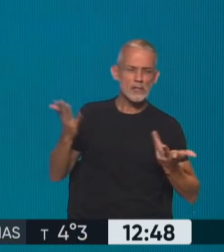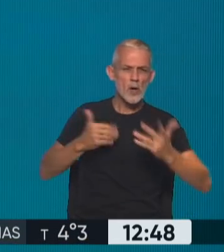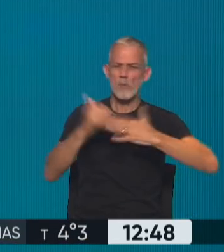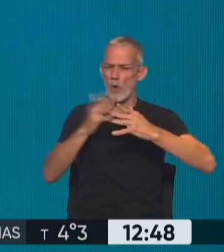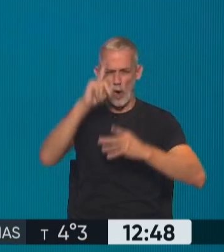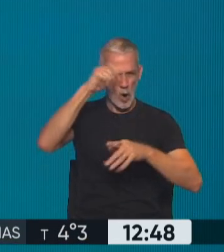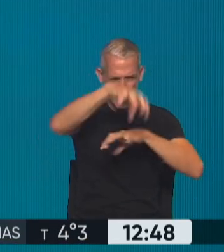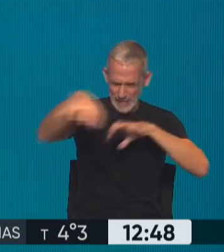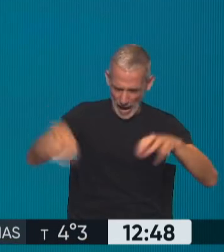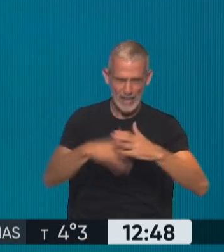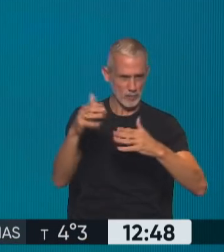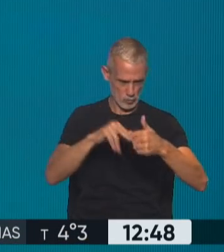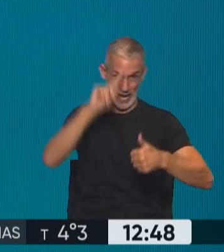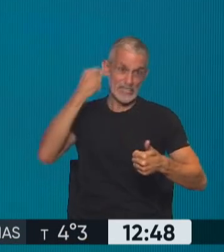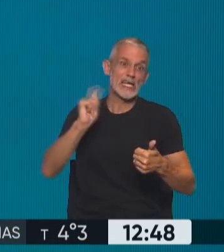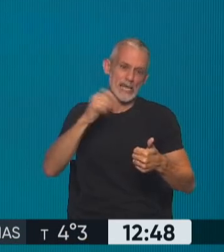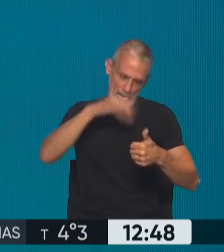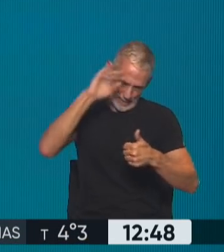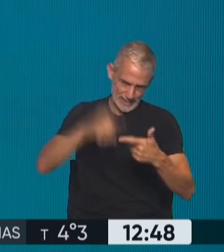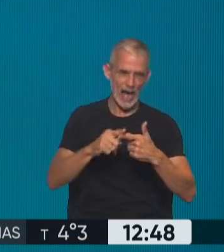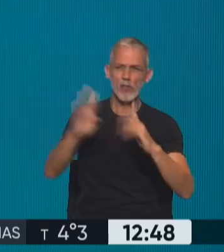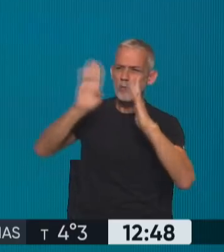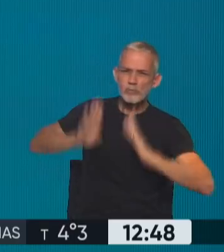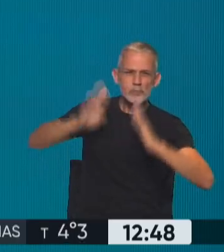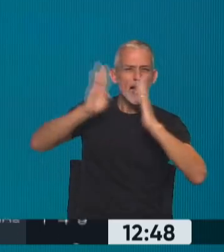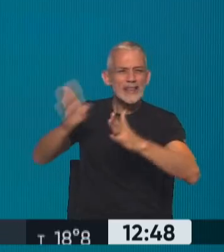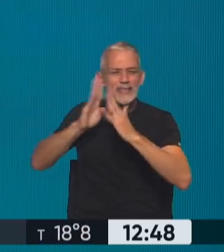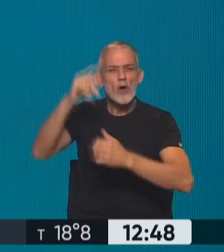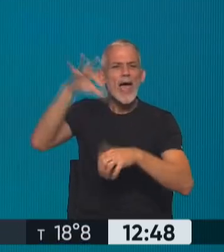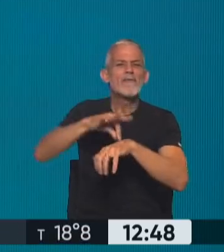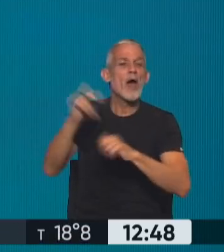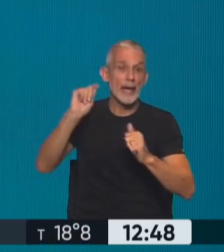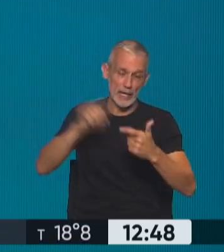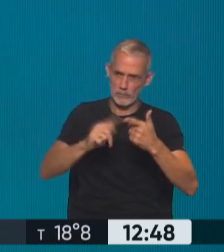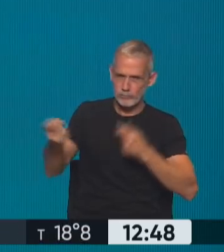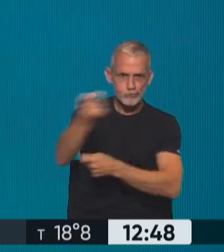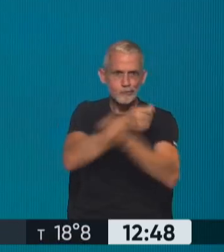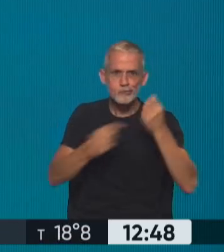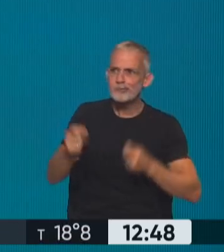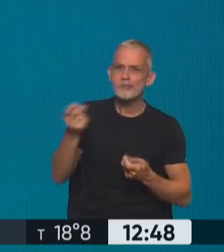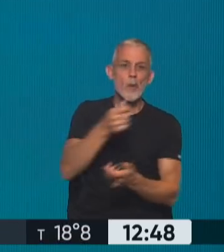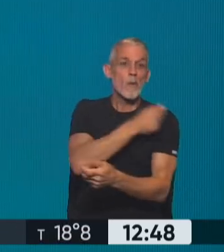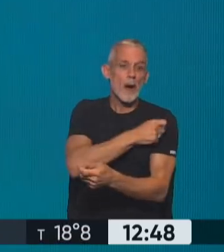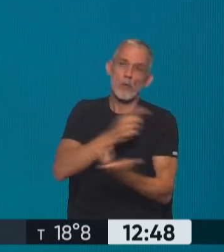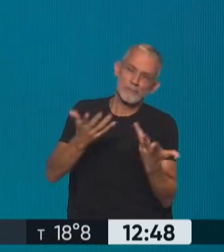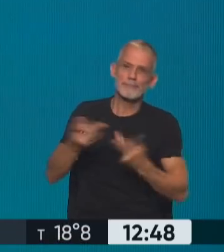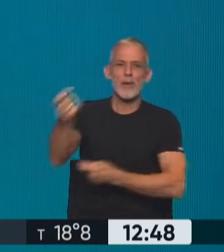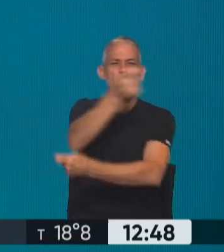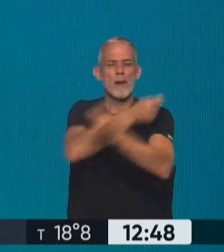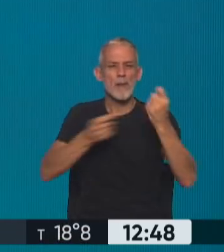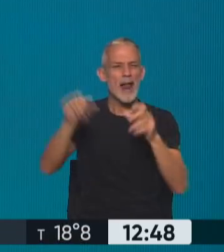construyendo hospitales, atendiendo a los enfermos, negociando con el mercado, o sea,